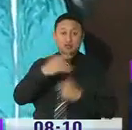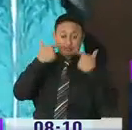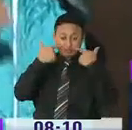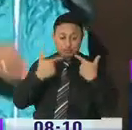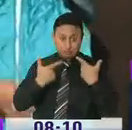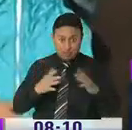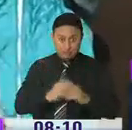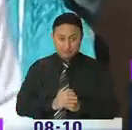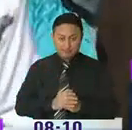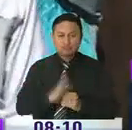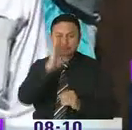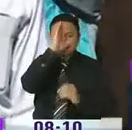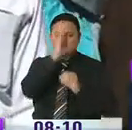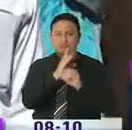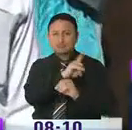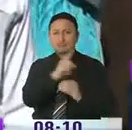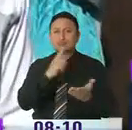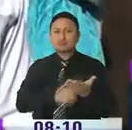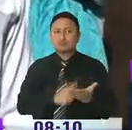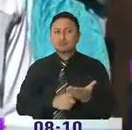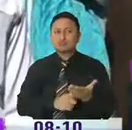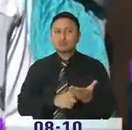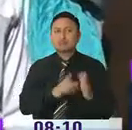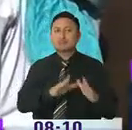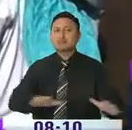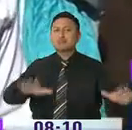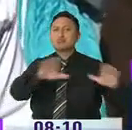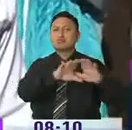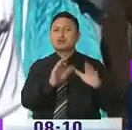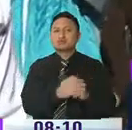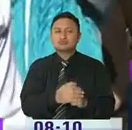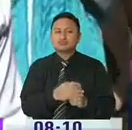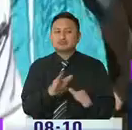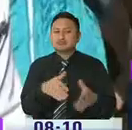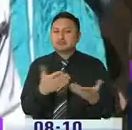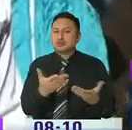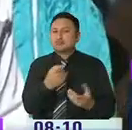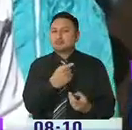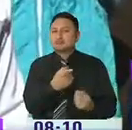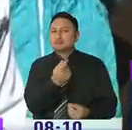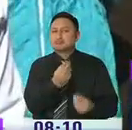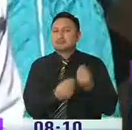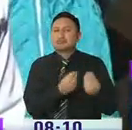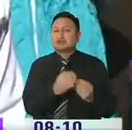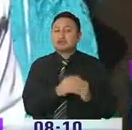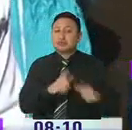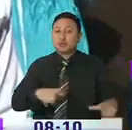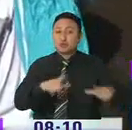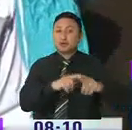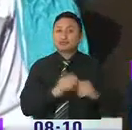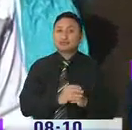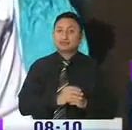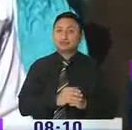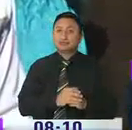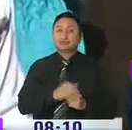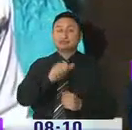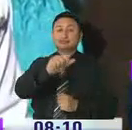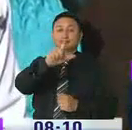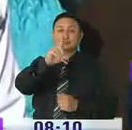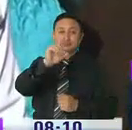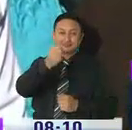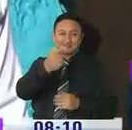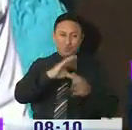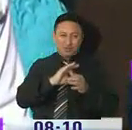instalaciones con el objetivo de analizar. La entidad gubernamental analiza ahora cuál será el destino de este lugar. Patricia Aldaz preparó un informe,